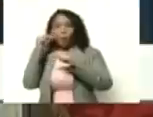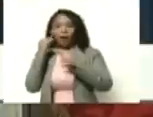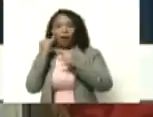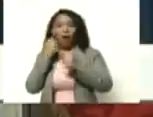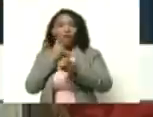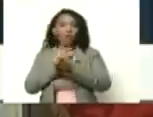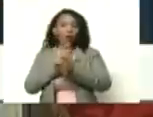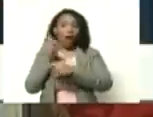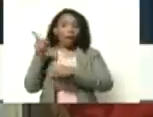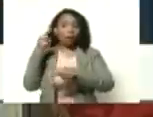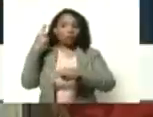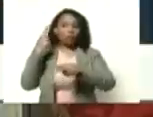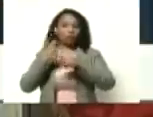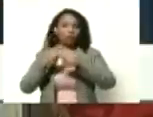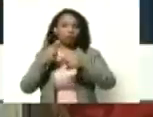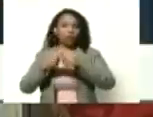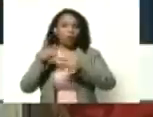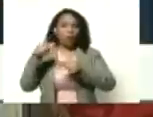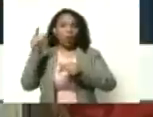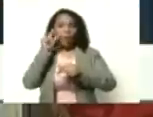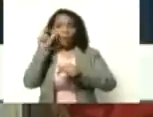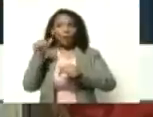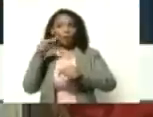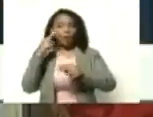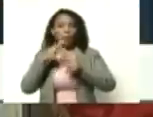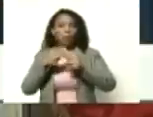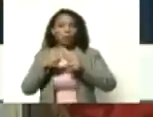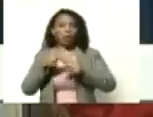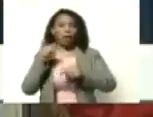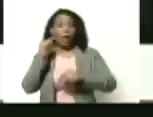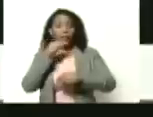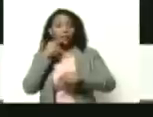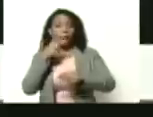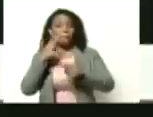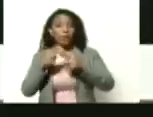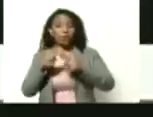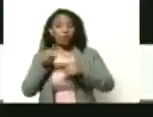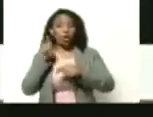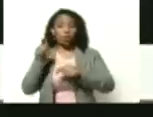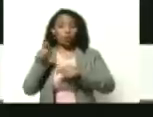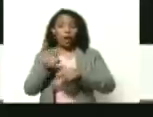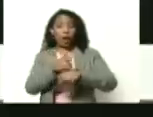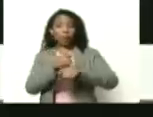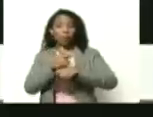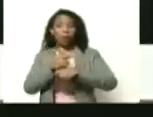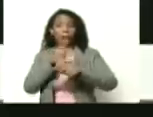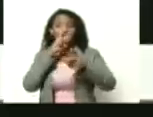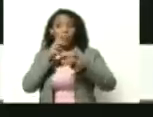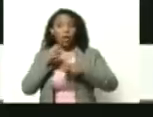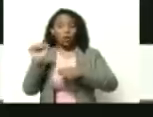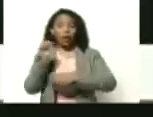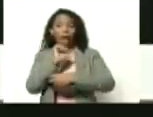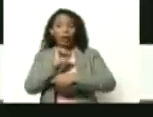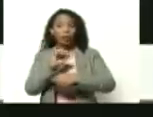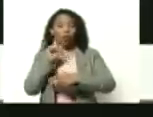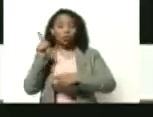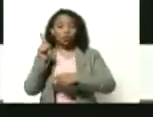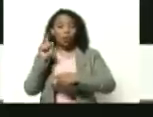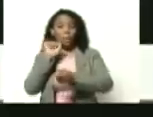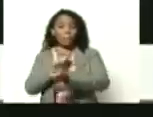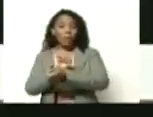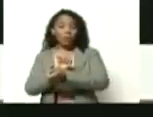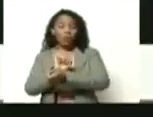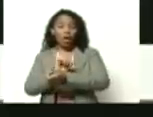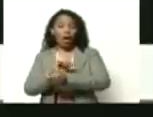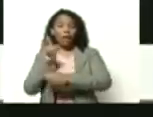peligrosa él lo dice y el hijo más peligroso que tú que atraca o banco y carro y ha estado preso en